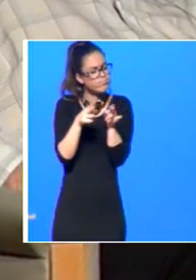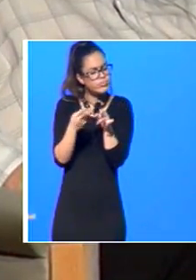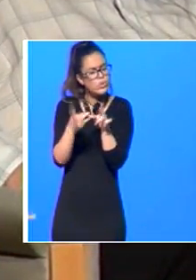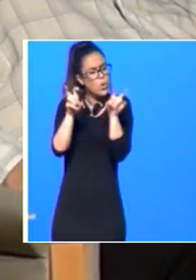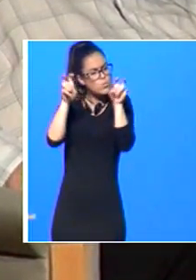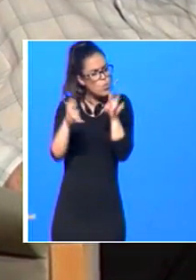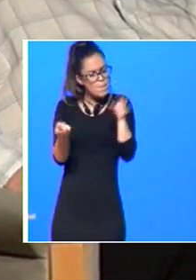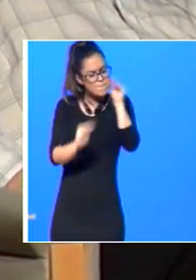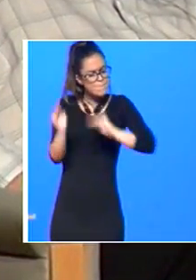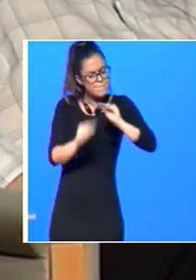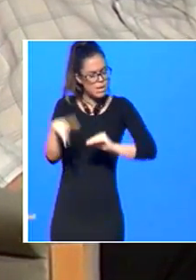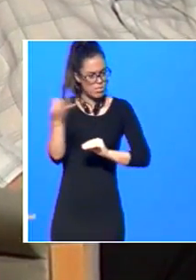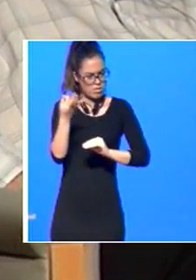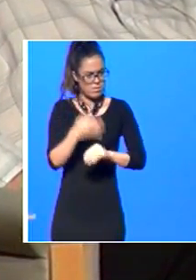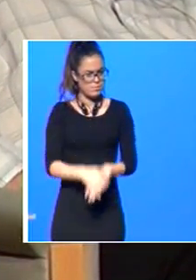funcionando.